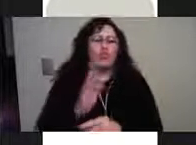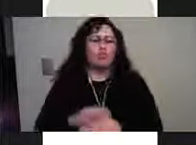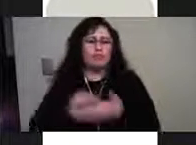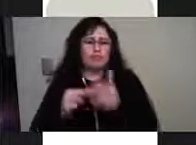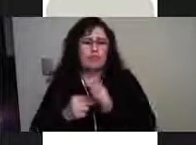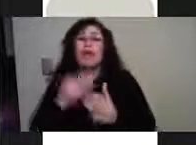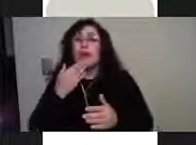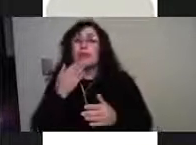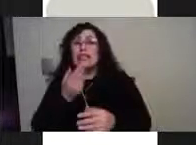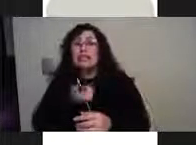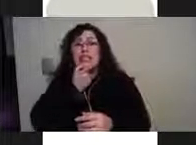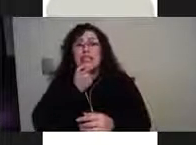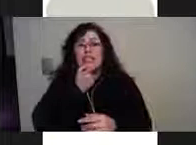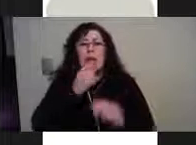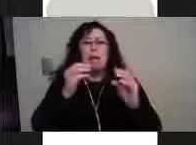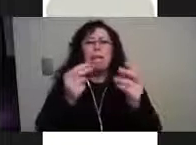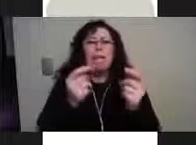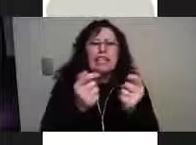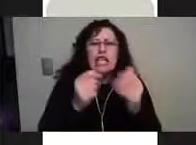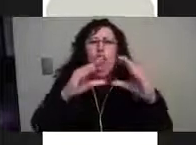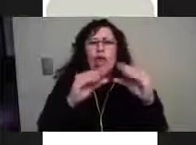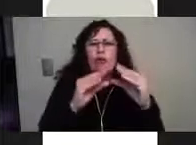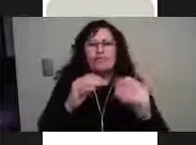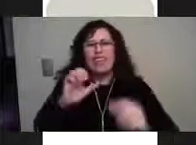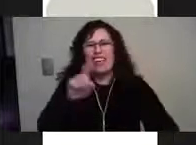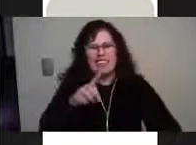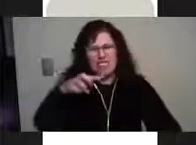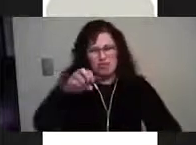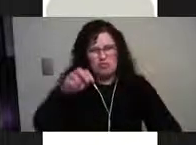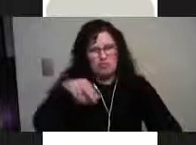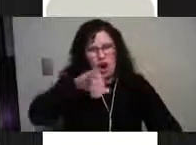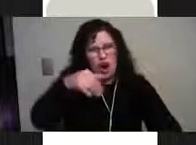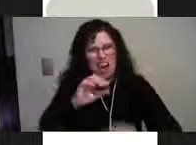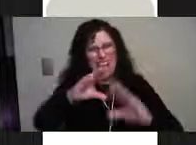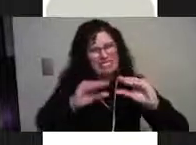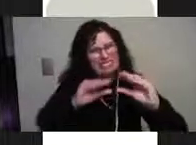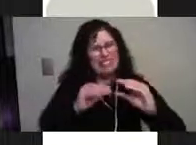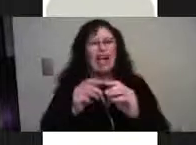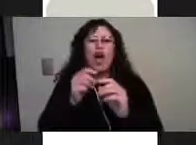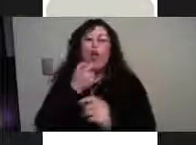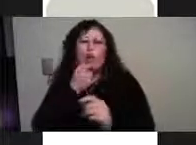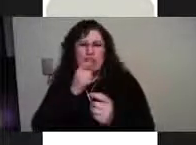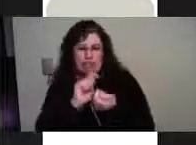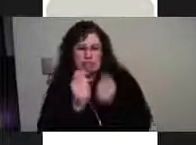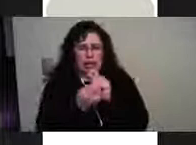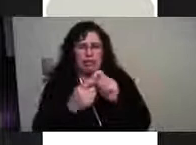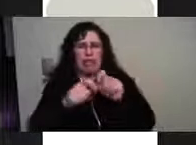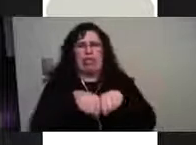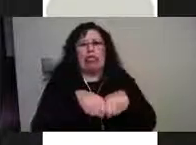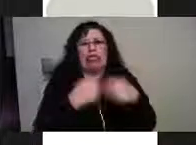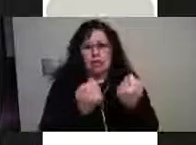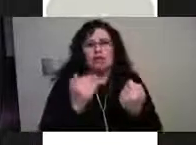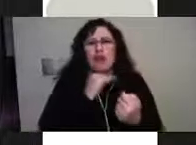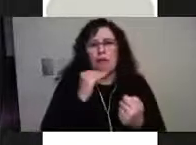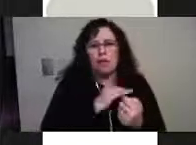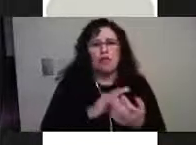también secundaria a la inmovilidad, ¿ya? Especialmente aquellos niños que no tienen potencial para marcha, ya es decir, niños que no pueden caminar, que se van a